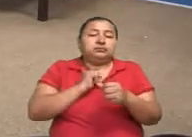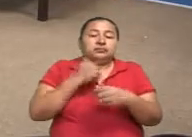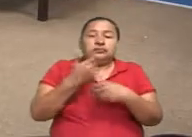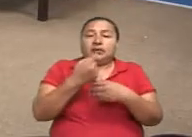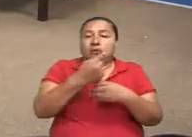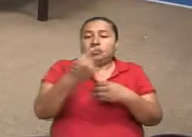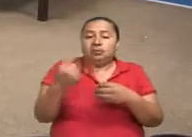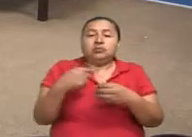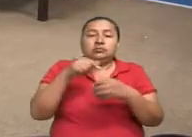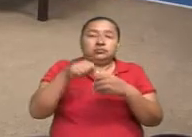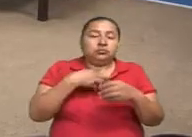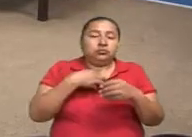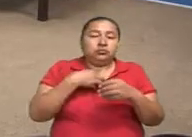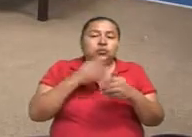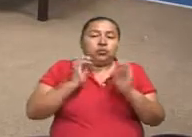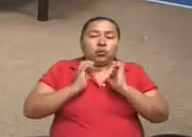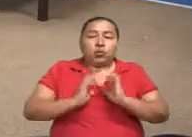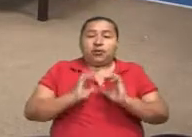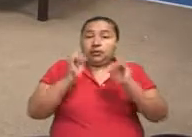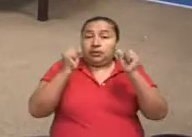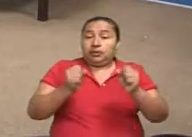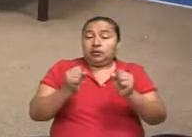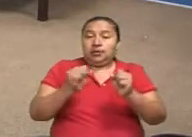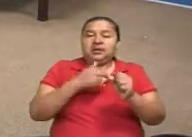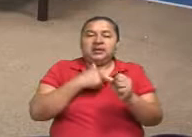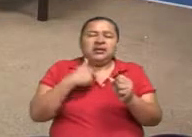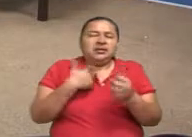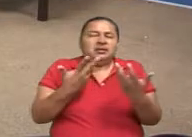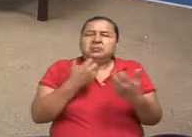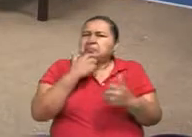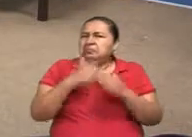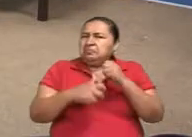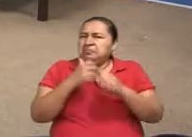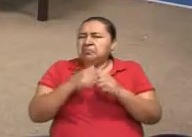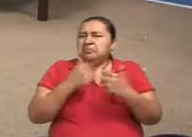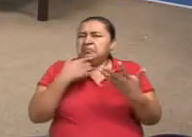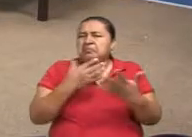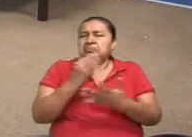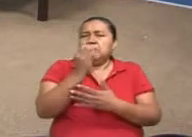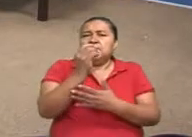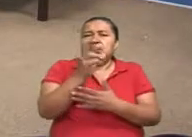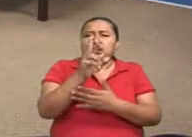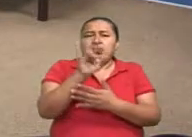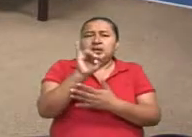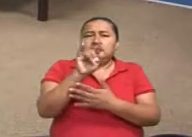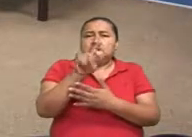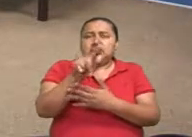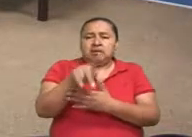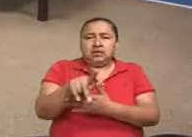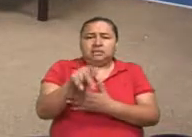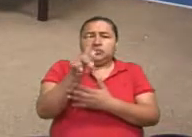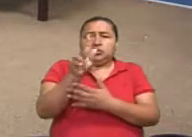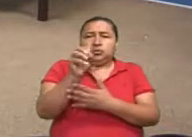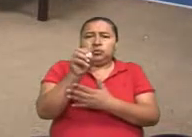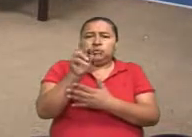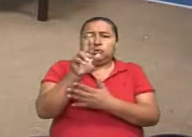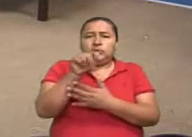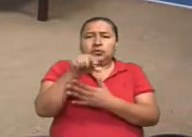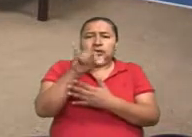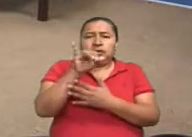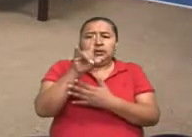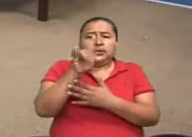de cada parte de este órgano para entender este trastorno que se llama criptorquidia o trastorno testicular en los